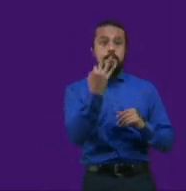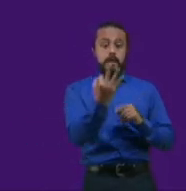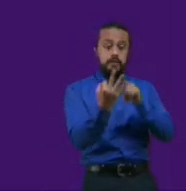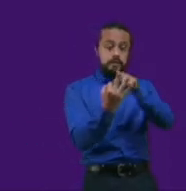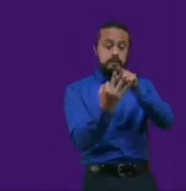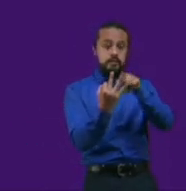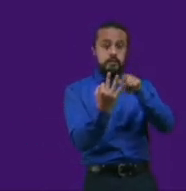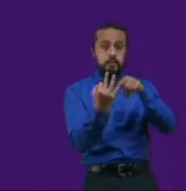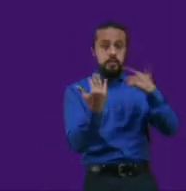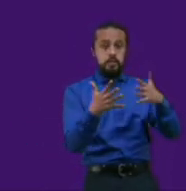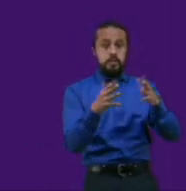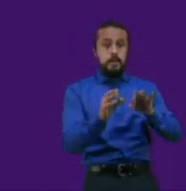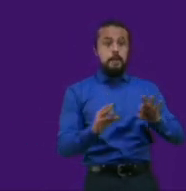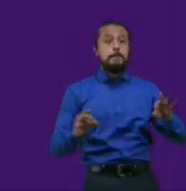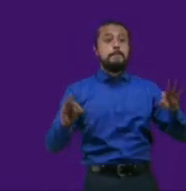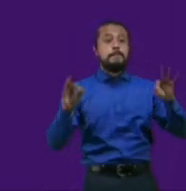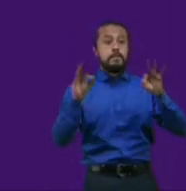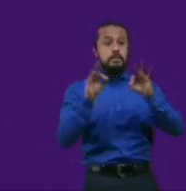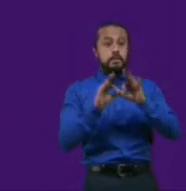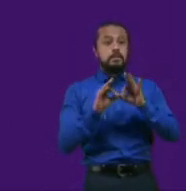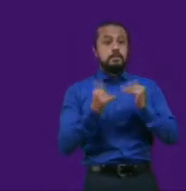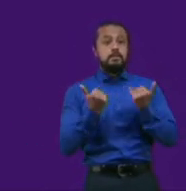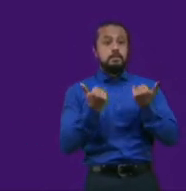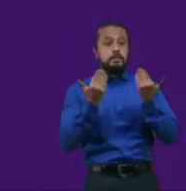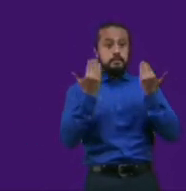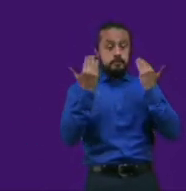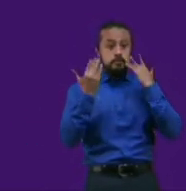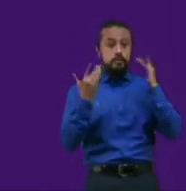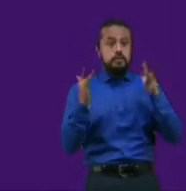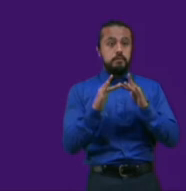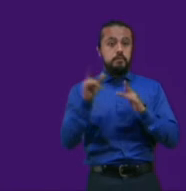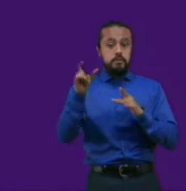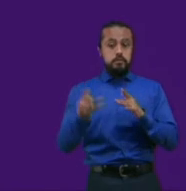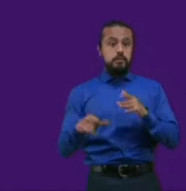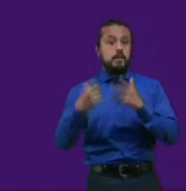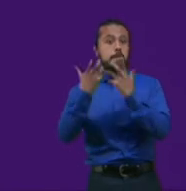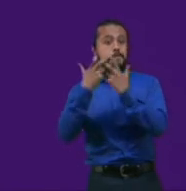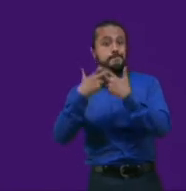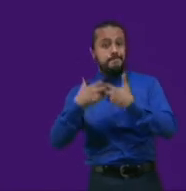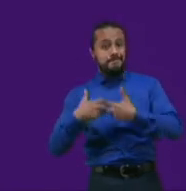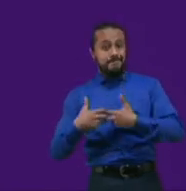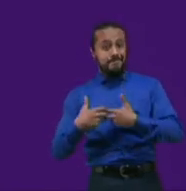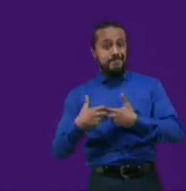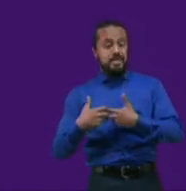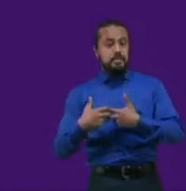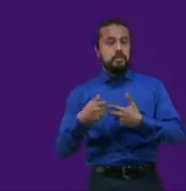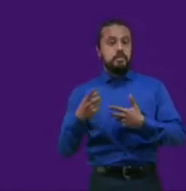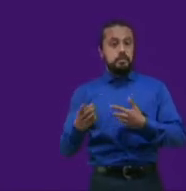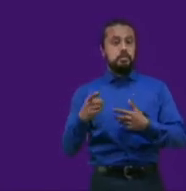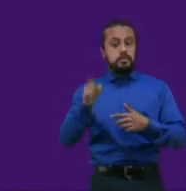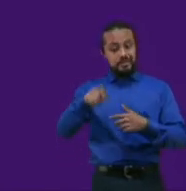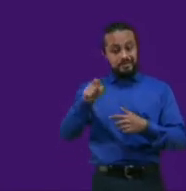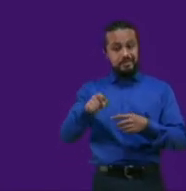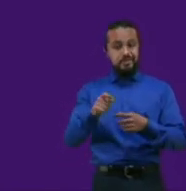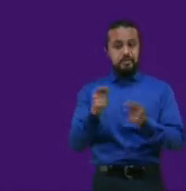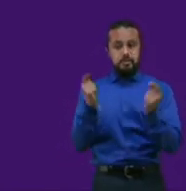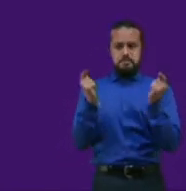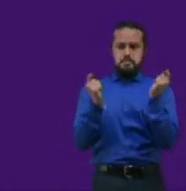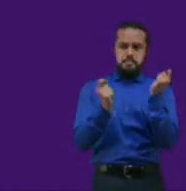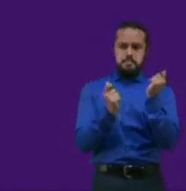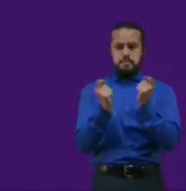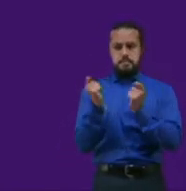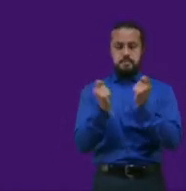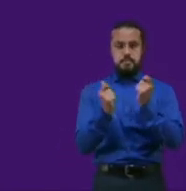súper importantes para también el emprendedor se dé cuenta que eso hay que medirlo y hay que mostrárselo